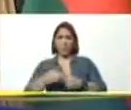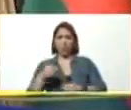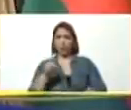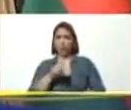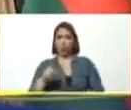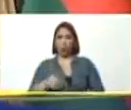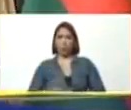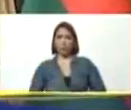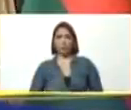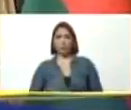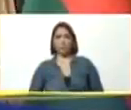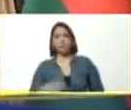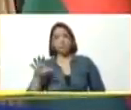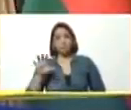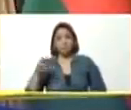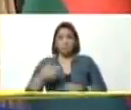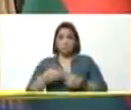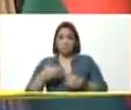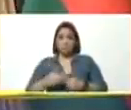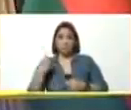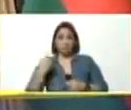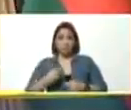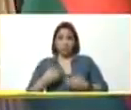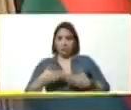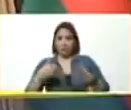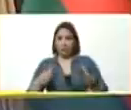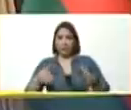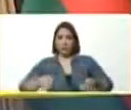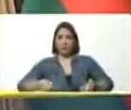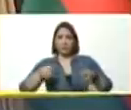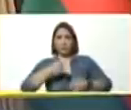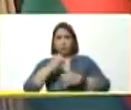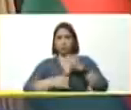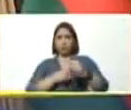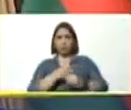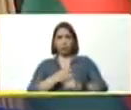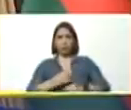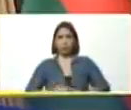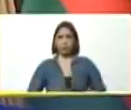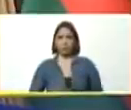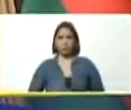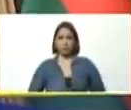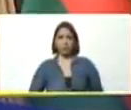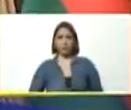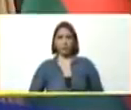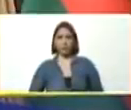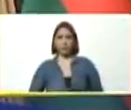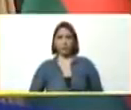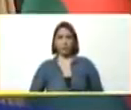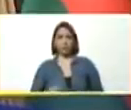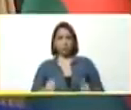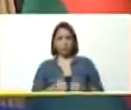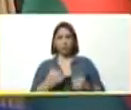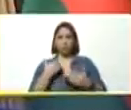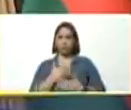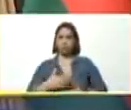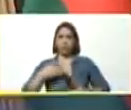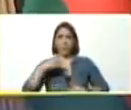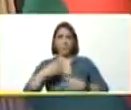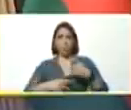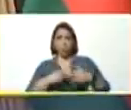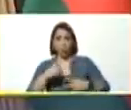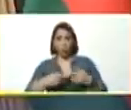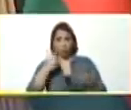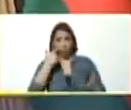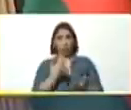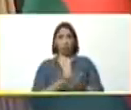rentista, deben abrir mercado internacional con la calidad del producto